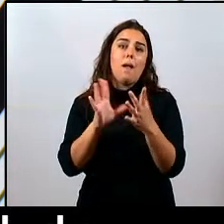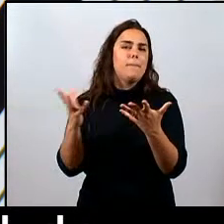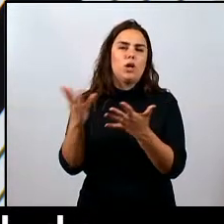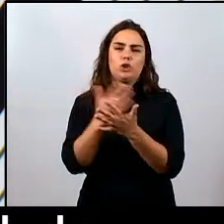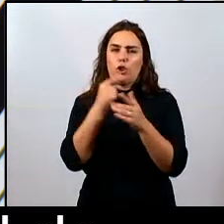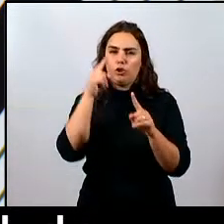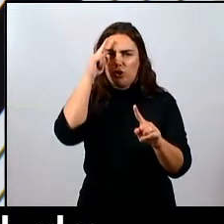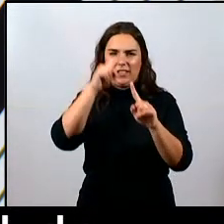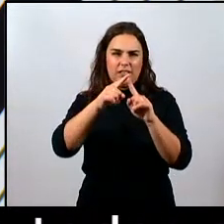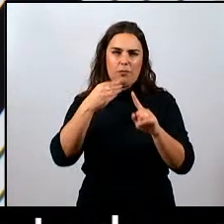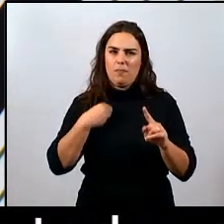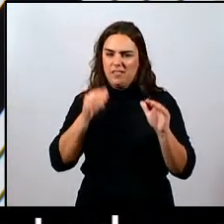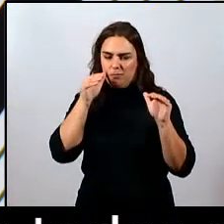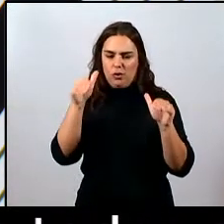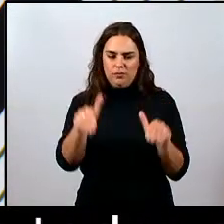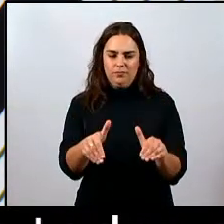una.